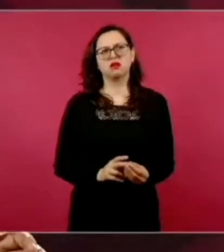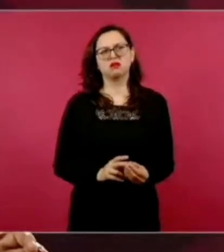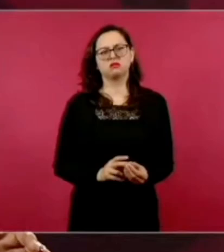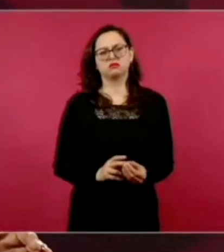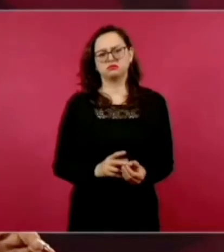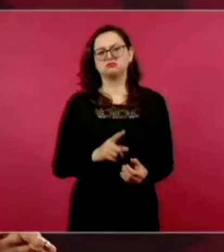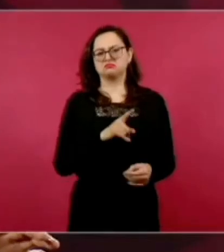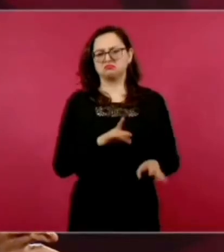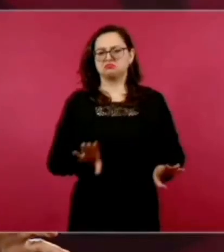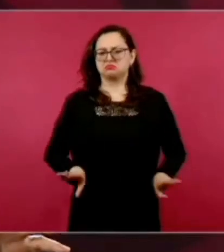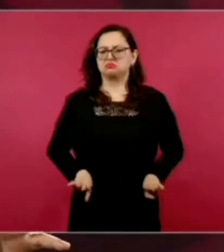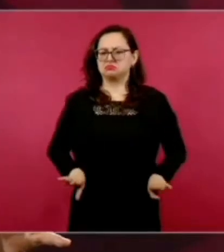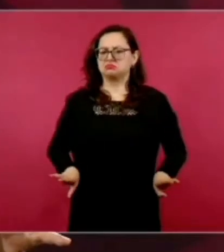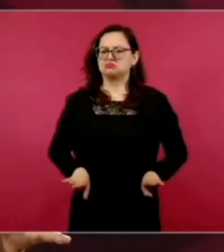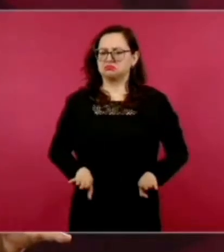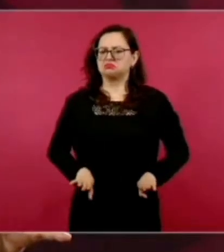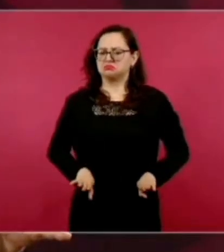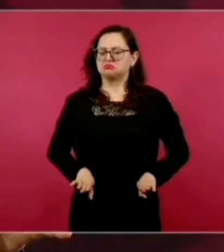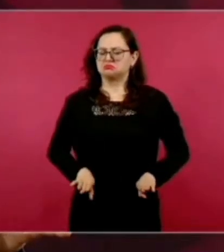un buen